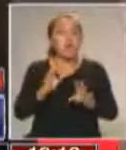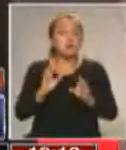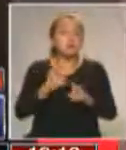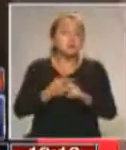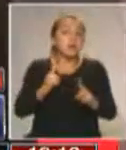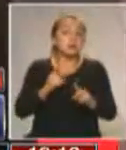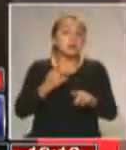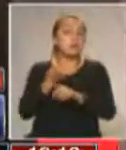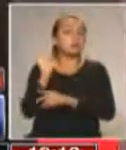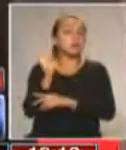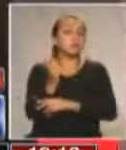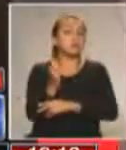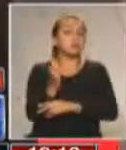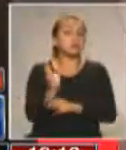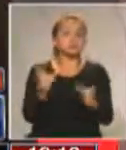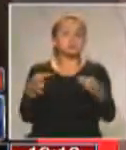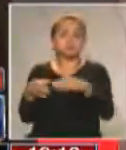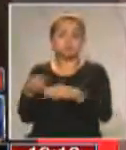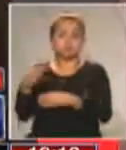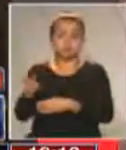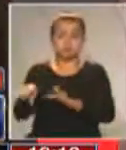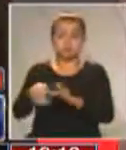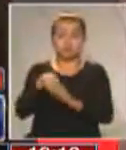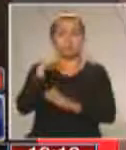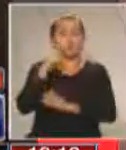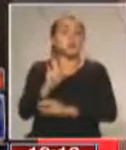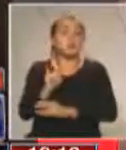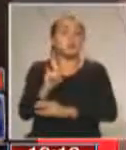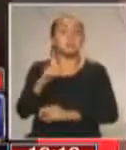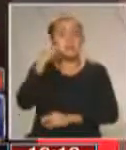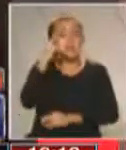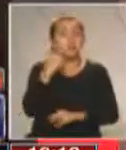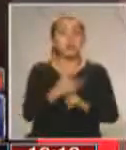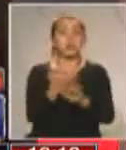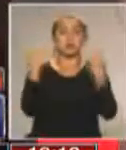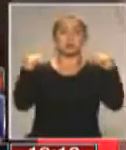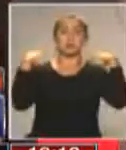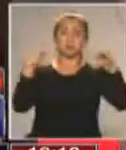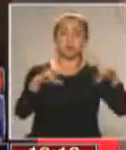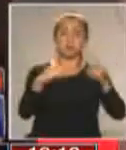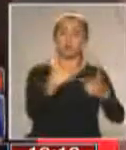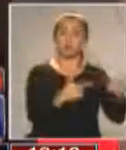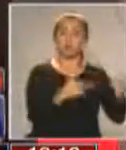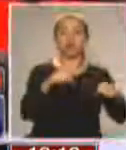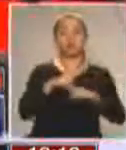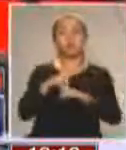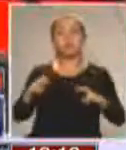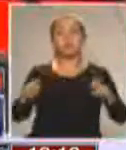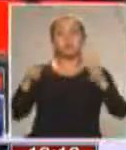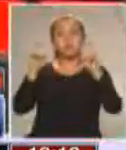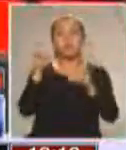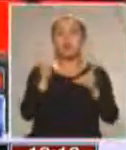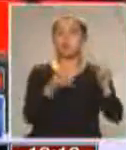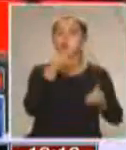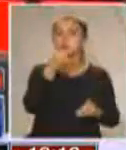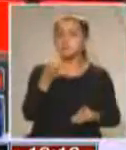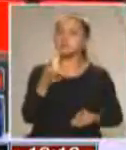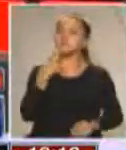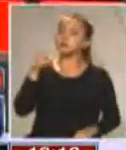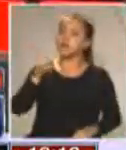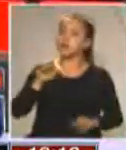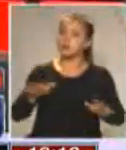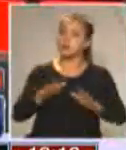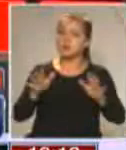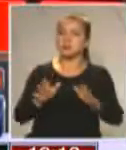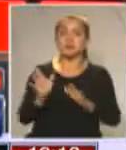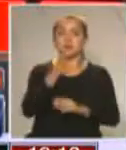habrán sanciones en el ámbito que correspondan, pero sí creemos que tienen que haber responsabilidades políticas. Ahora, cuando se analiza este caso, muchos dicen, bueno, y se enfatiza bastante en que